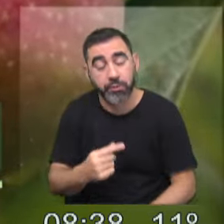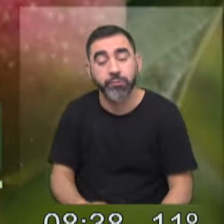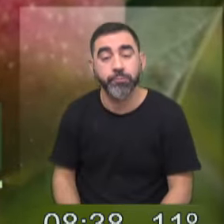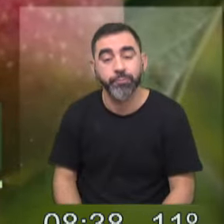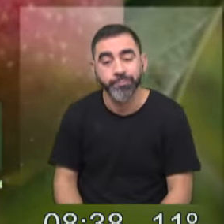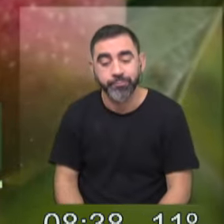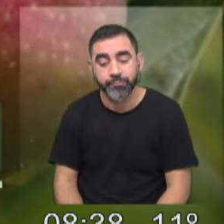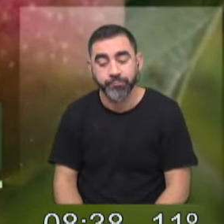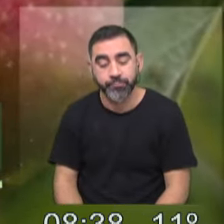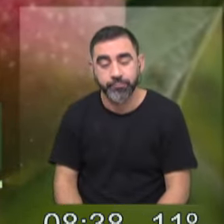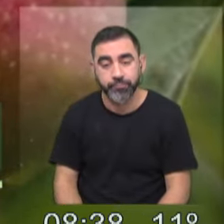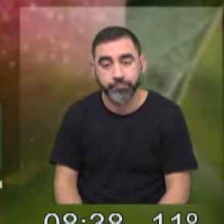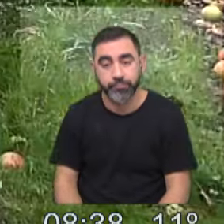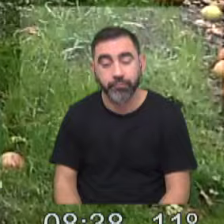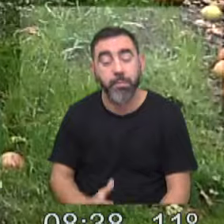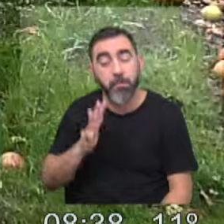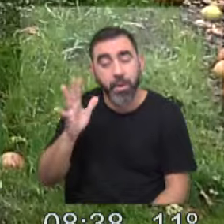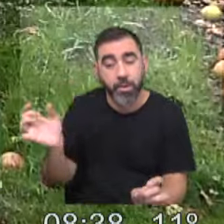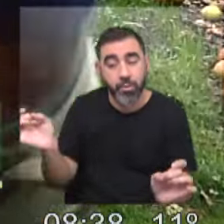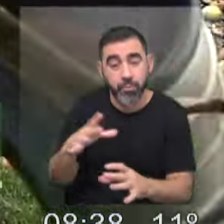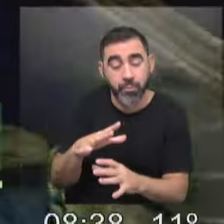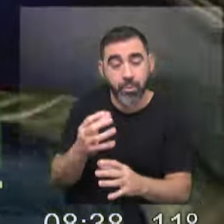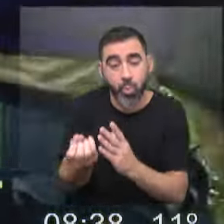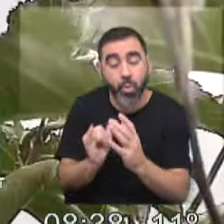alarmantes. ¿Cómo, me imagino que se está pronto a sacar un nuevo